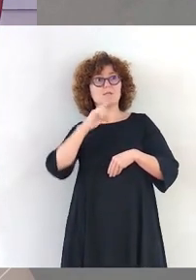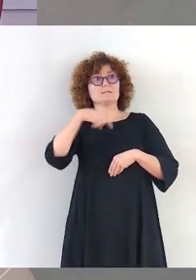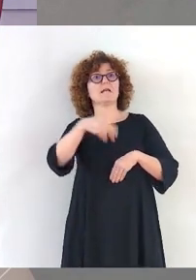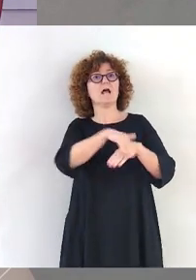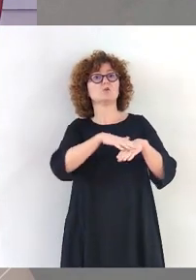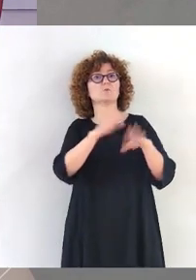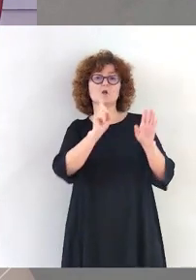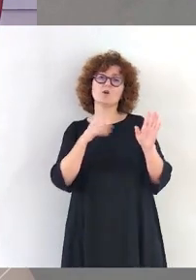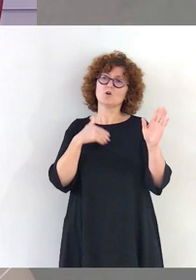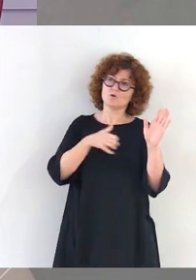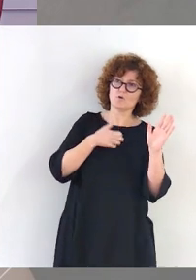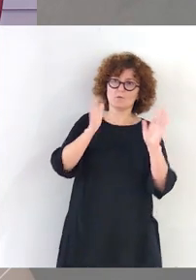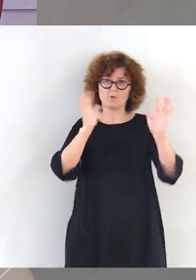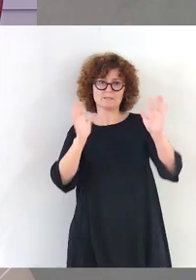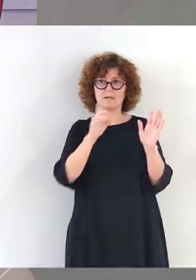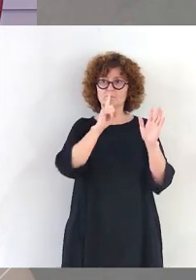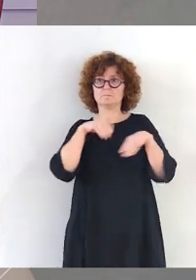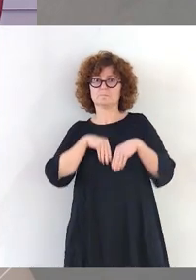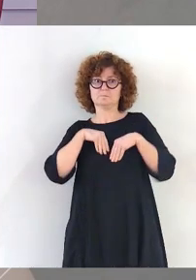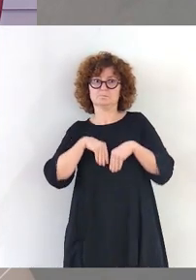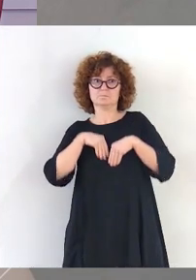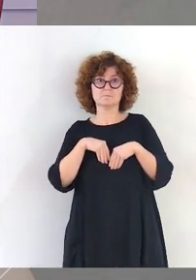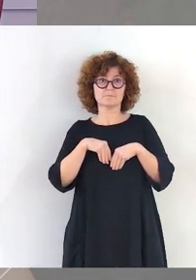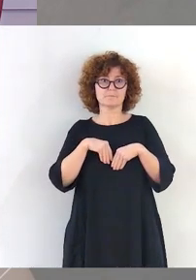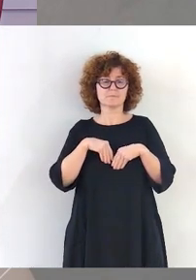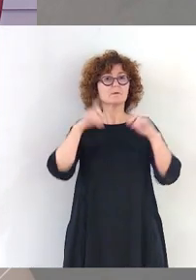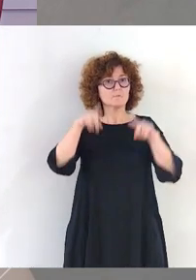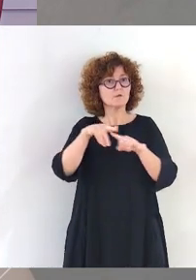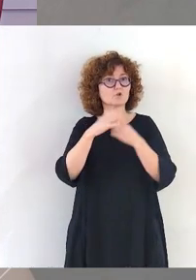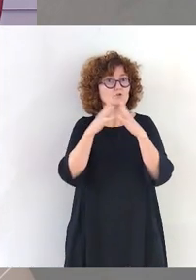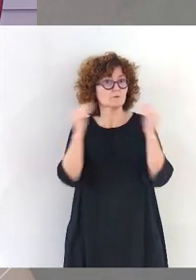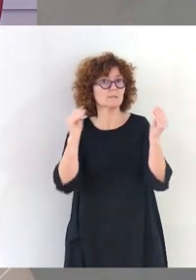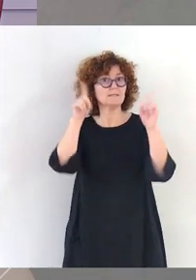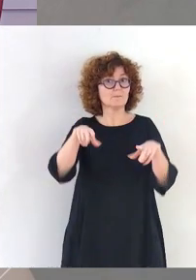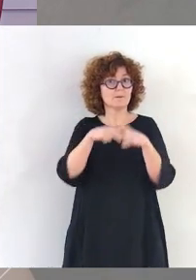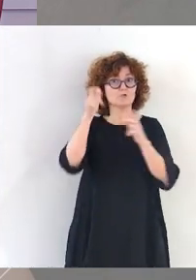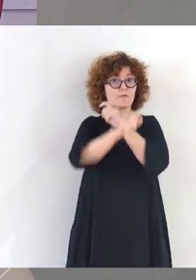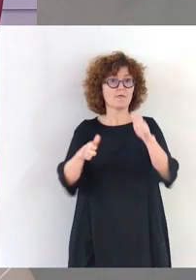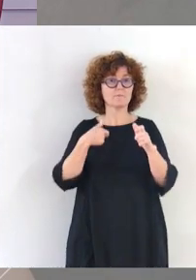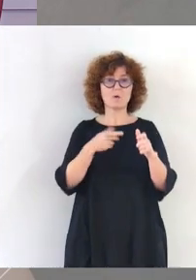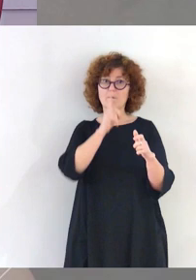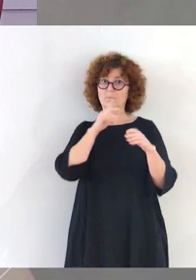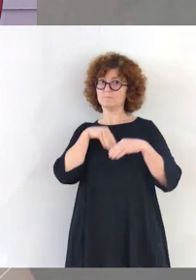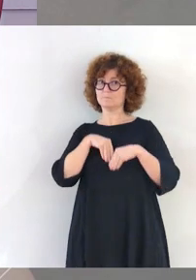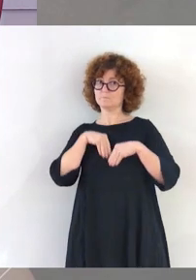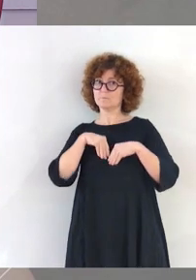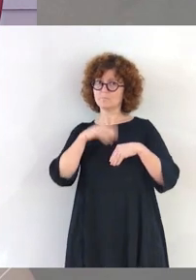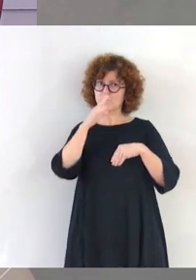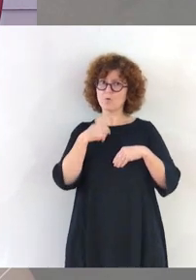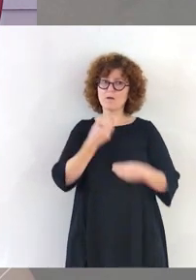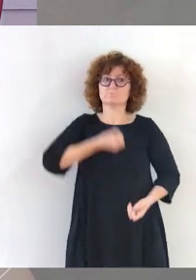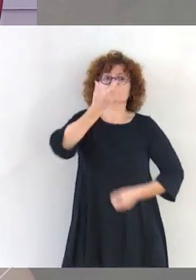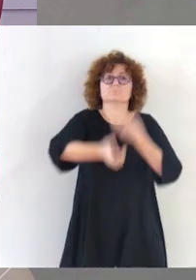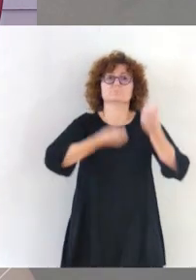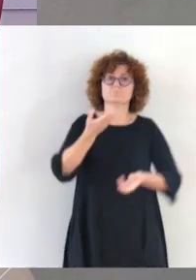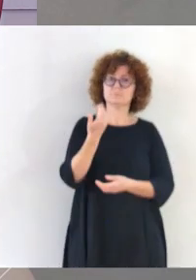para las organizaciones humanitarias para el mundo universitario y para la sociedad civil Es verdad que aquí hay varias voces no